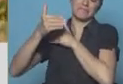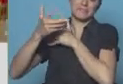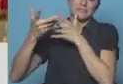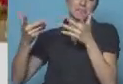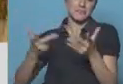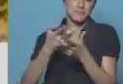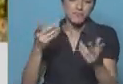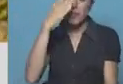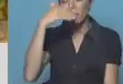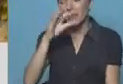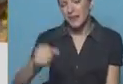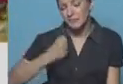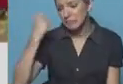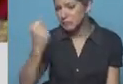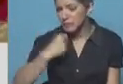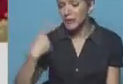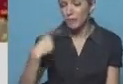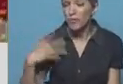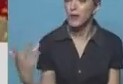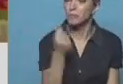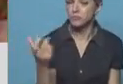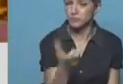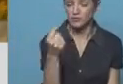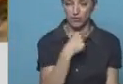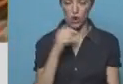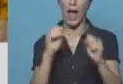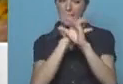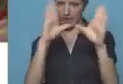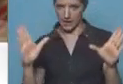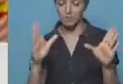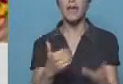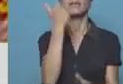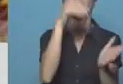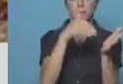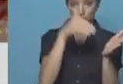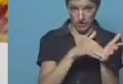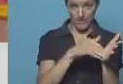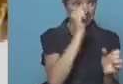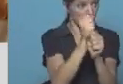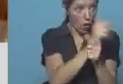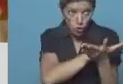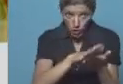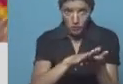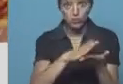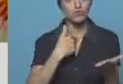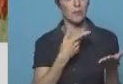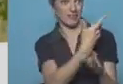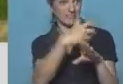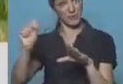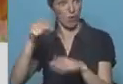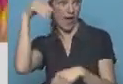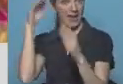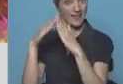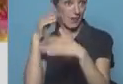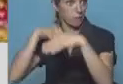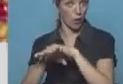hemos hecho los argentinos. Eso quiero que quede claro. Los 6 millones de puestos de trabajo, yo no me los llevé a mi casa, los